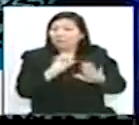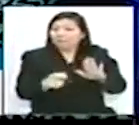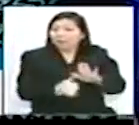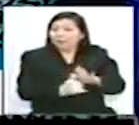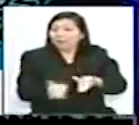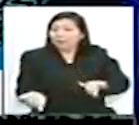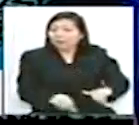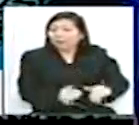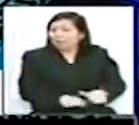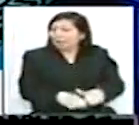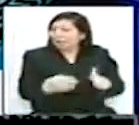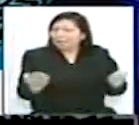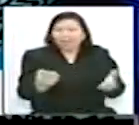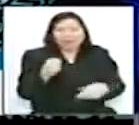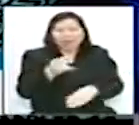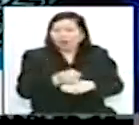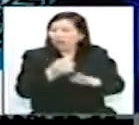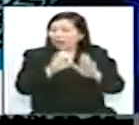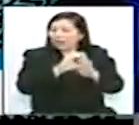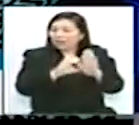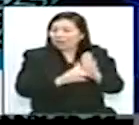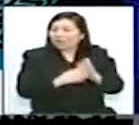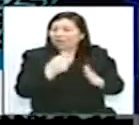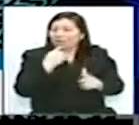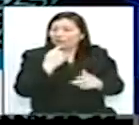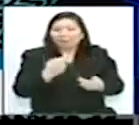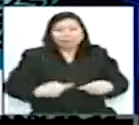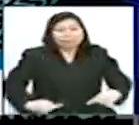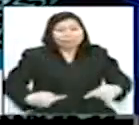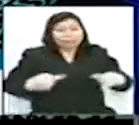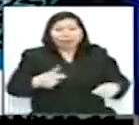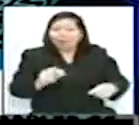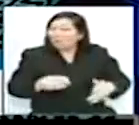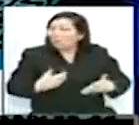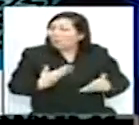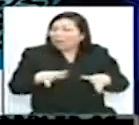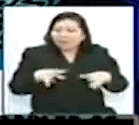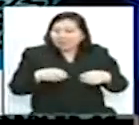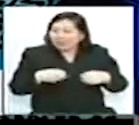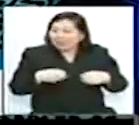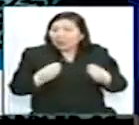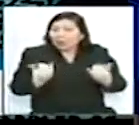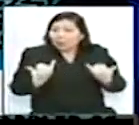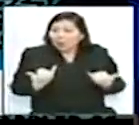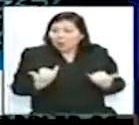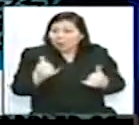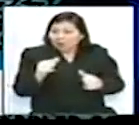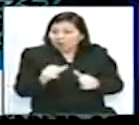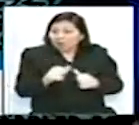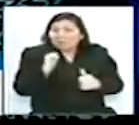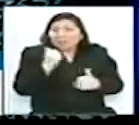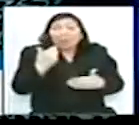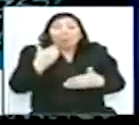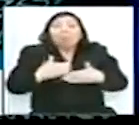porque era un proyecto abiertamente inconstitucional, que planteaba desafíos que no podían ser aceptados, porque así como ahora recorto mandato,